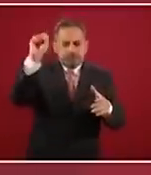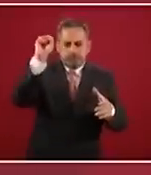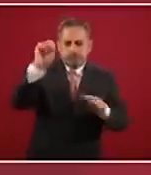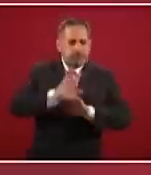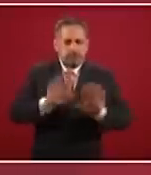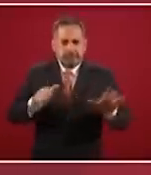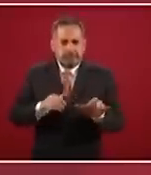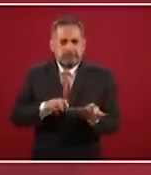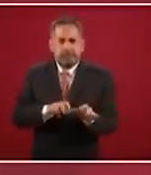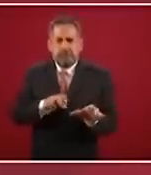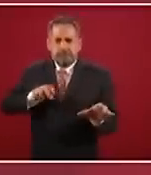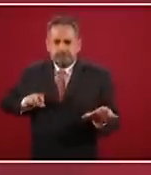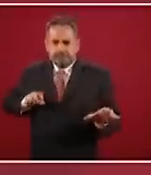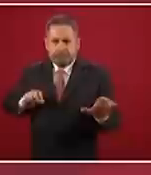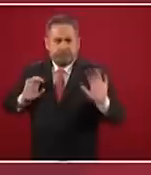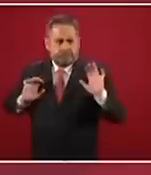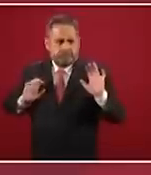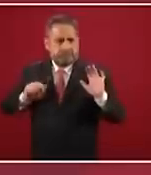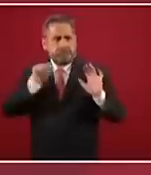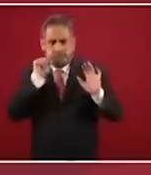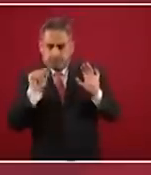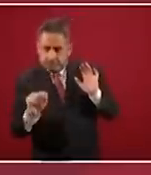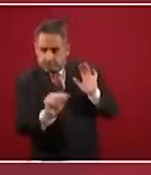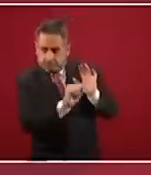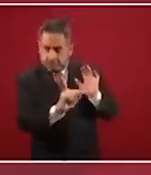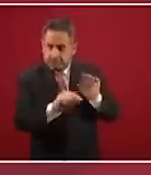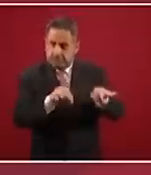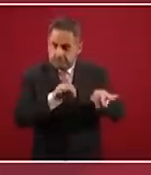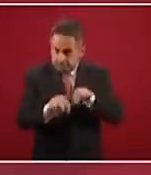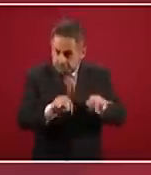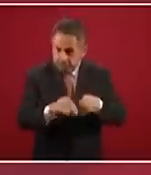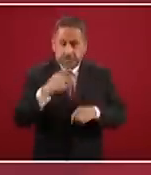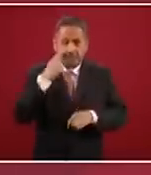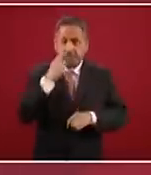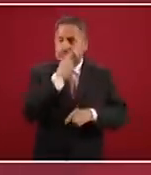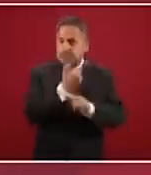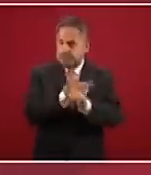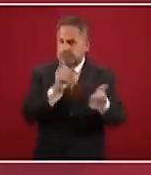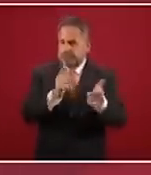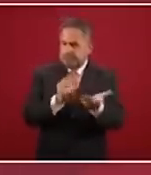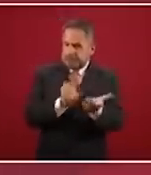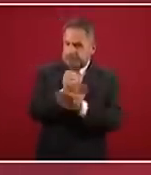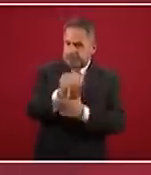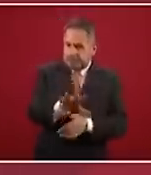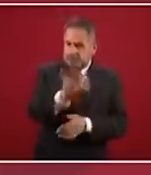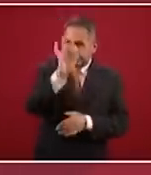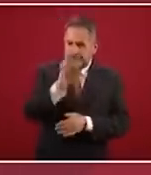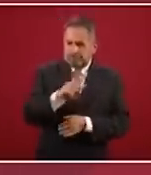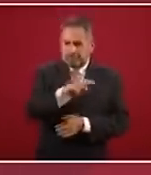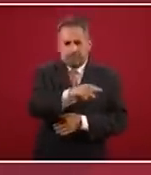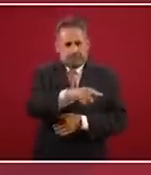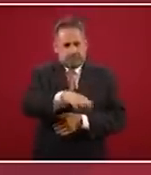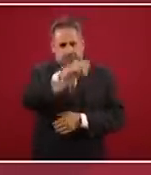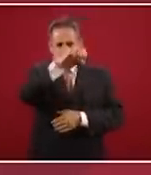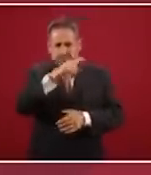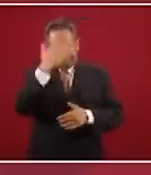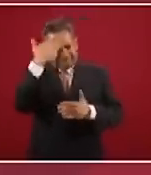sindicales, que sean los trabajadores de manera libre. El trabajador es mayor de edad,